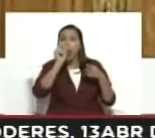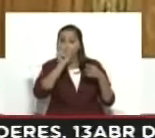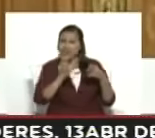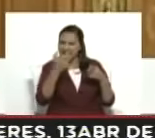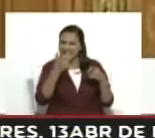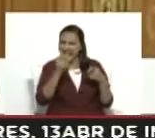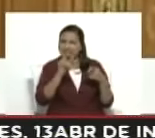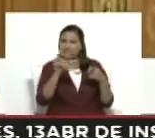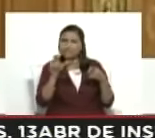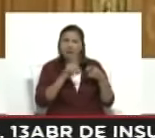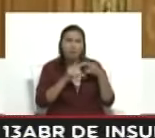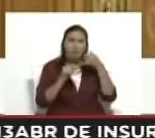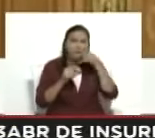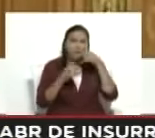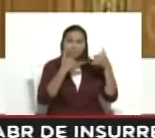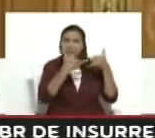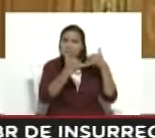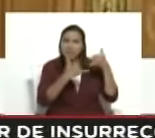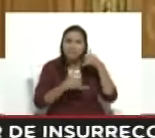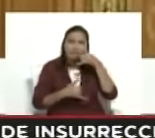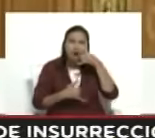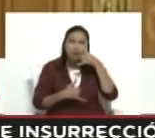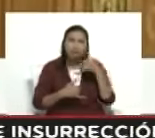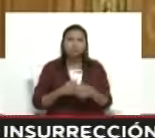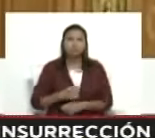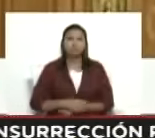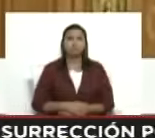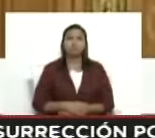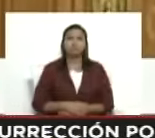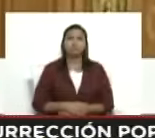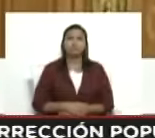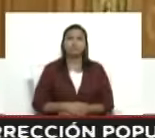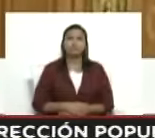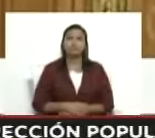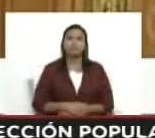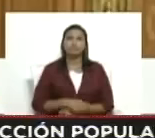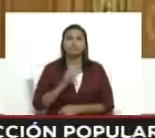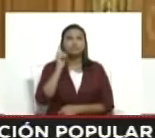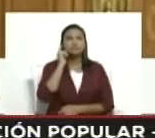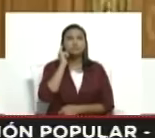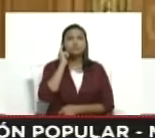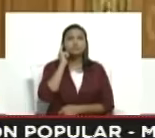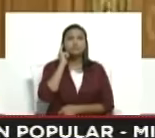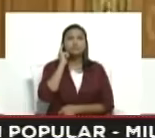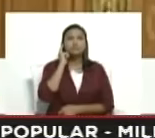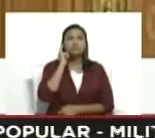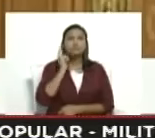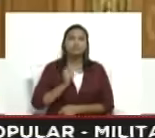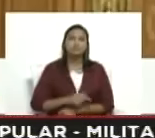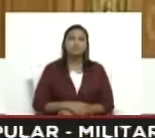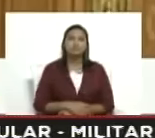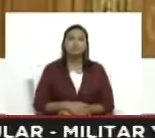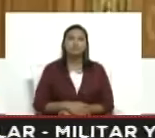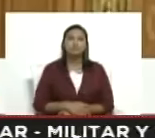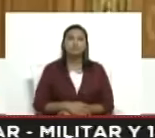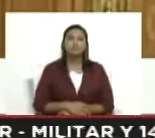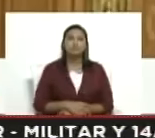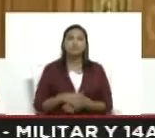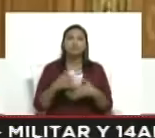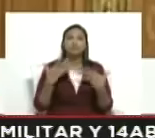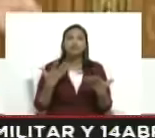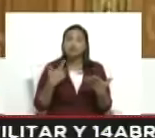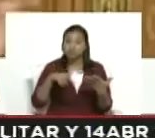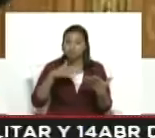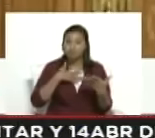Y llamo a García Montoya. Y le pregunto, García Montoya, ¿con quién estás tú? ¿Con quién voy a estar? Con el comandante en